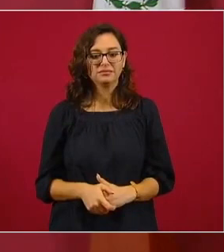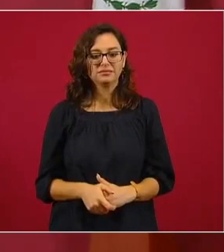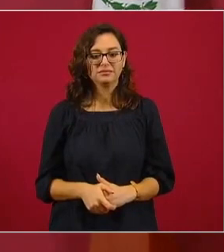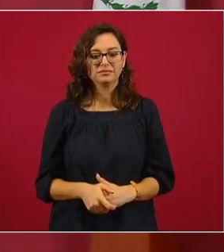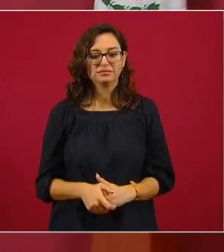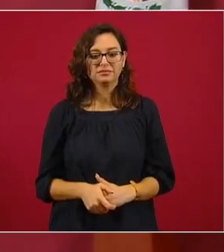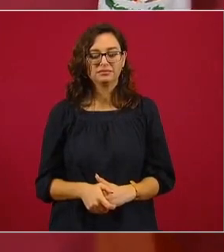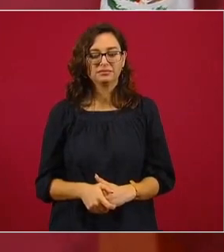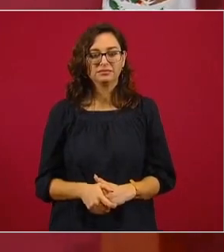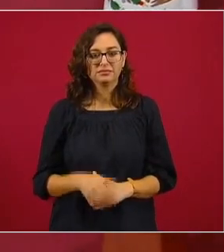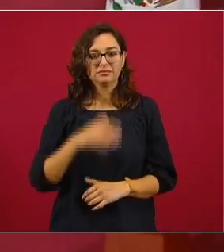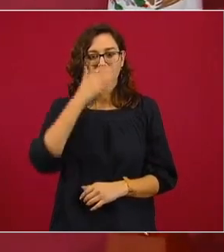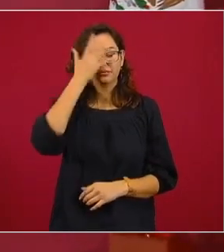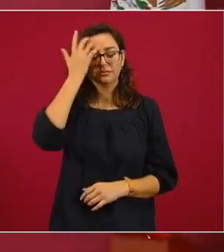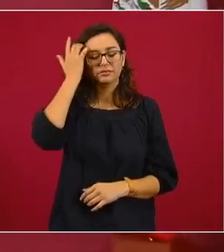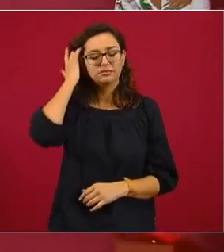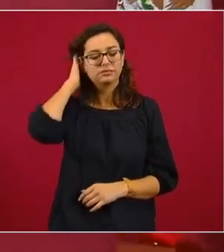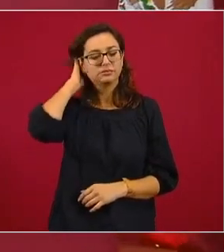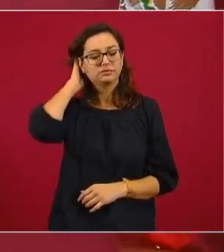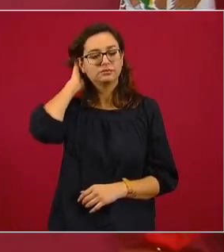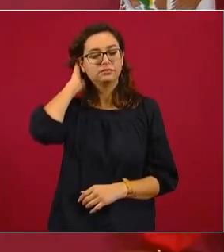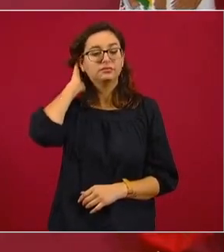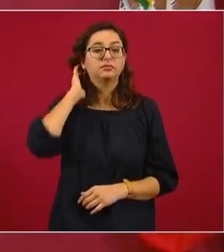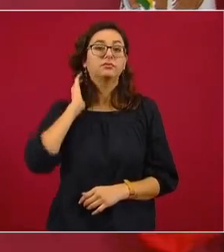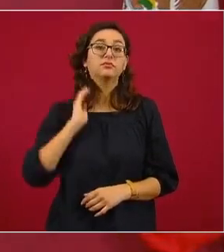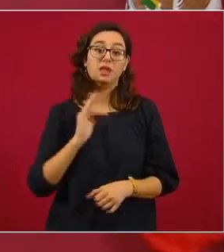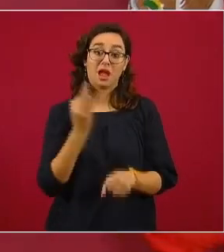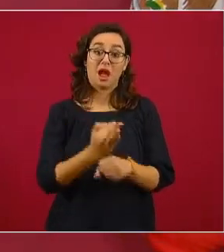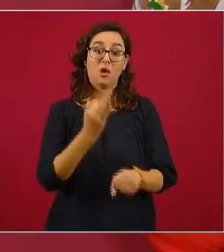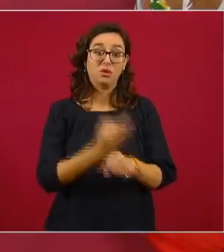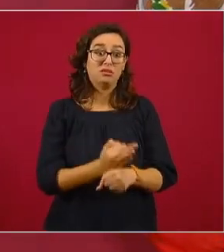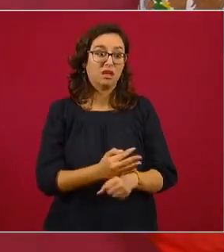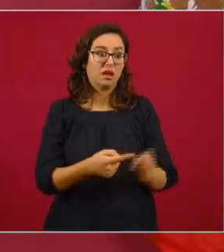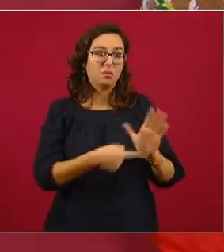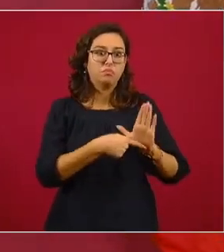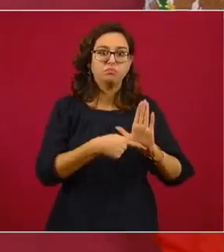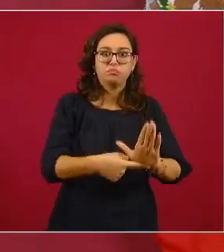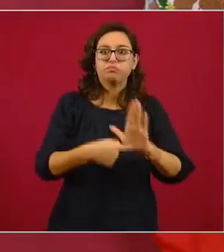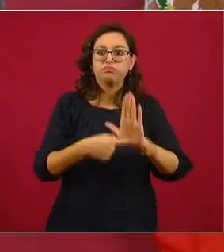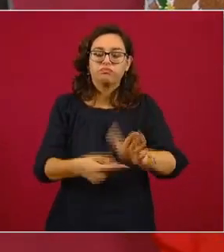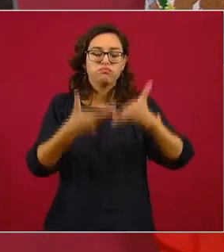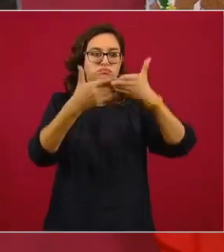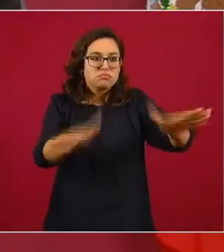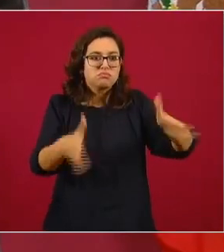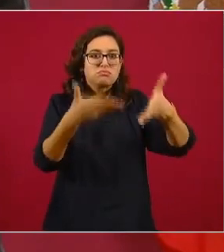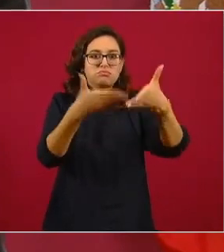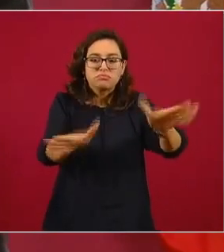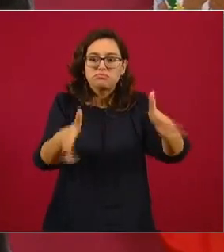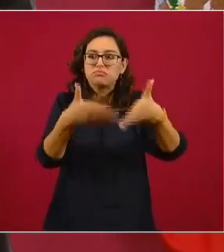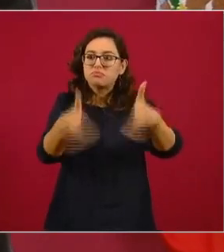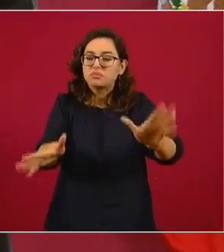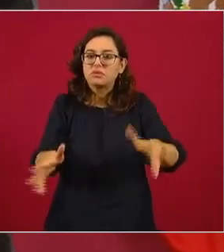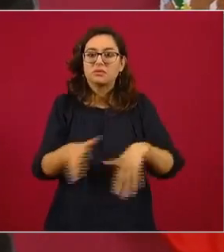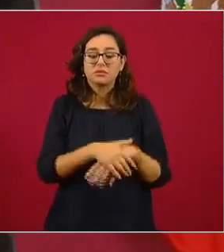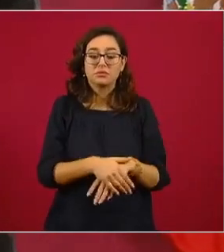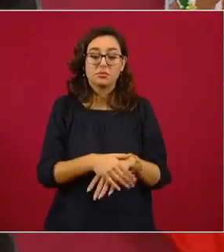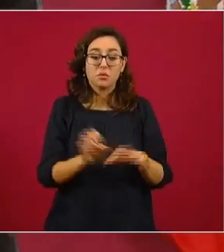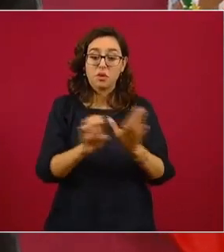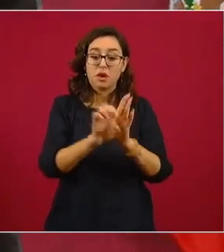Todo esto que se está dando a conocer, por ejemplo, lo del dinero para la campaña